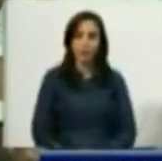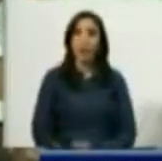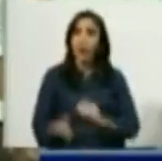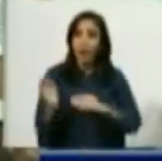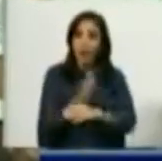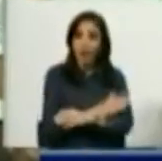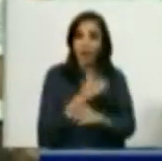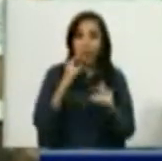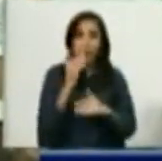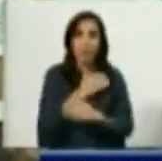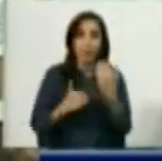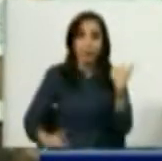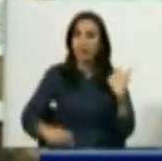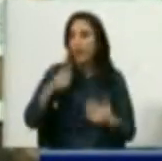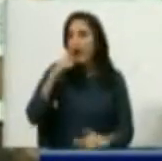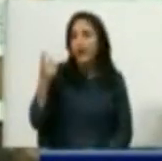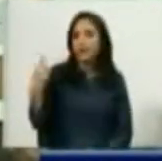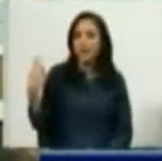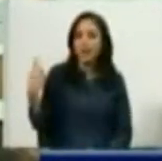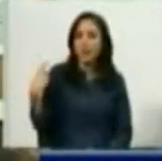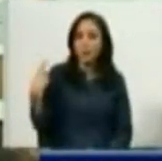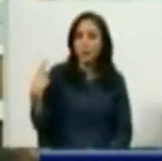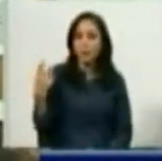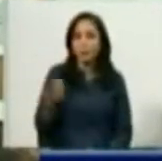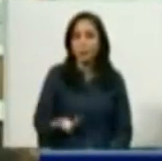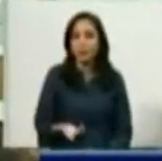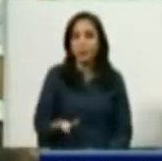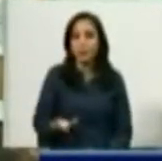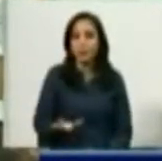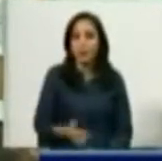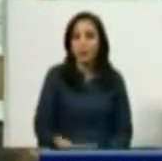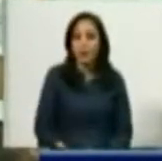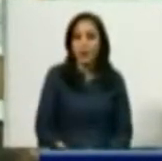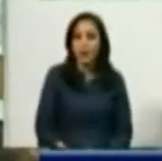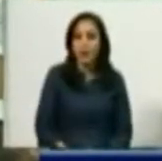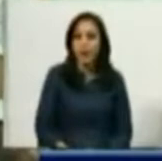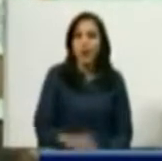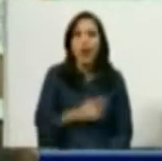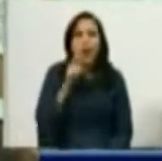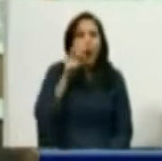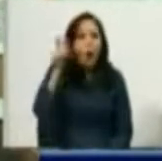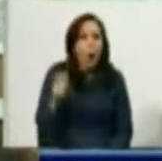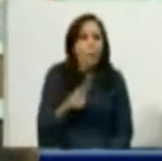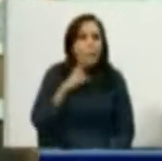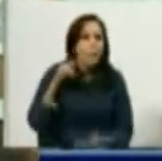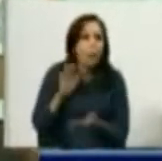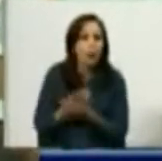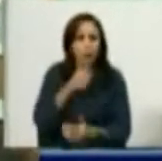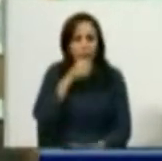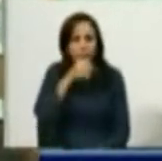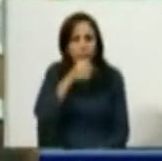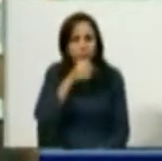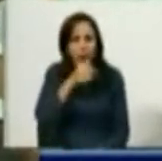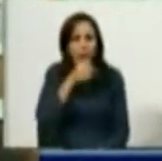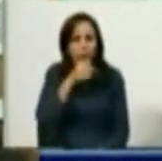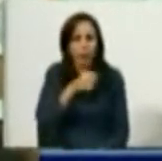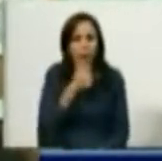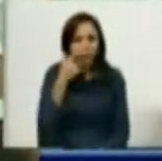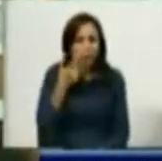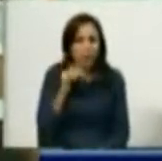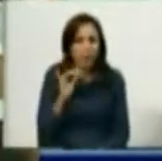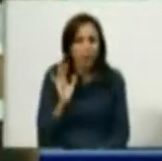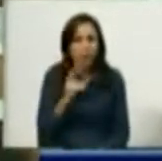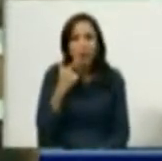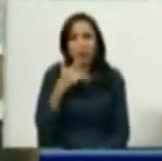ayer por cierto ayer no anteayer apareció el cadáver de un periodista de un periodista